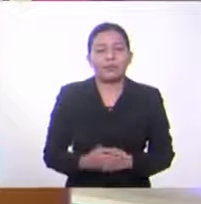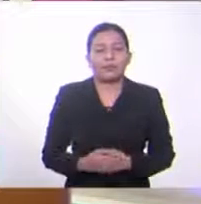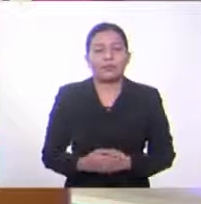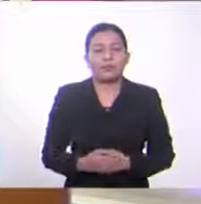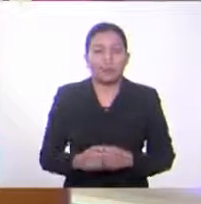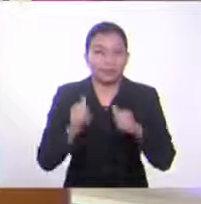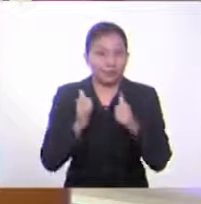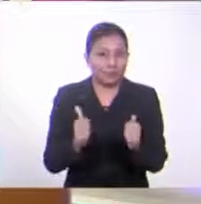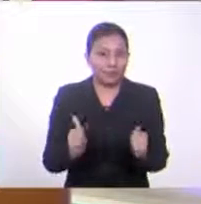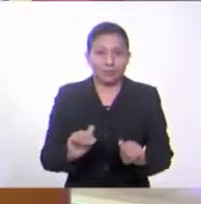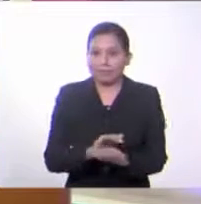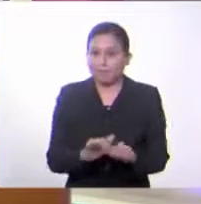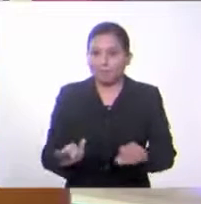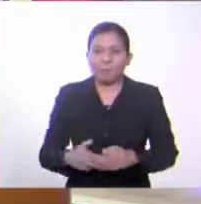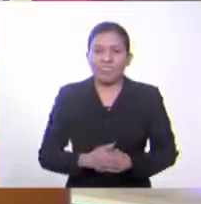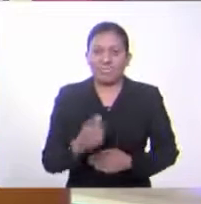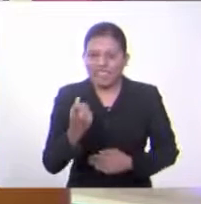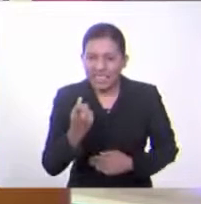me faltó